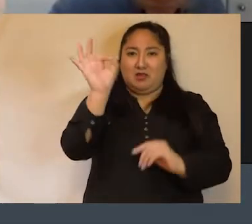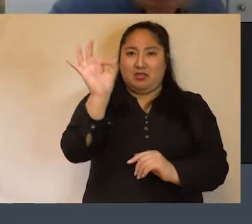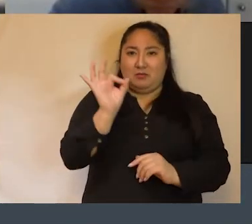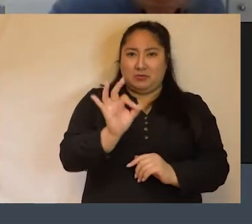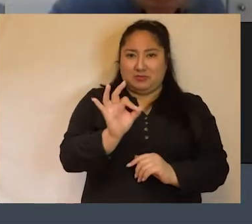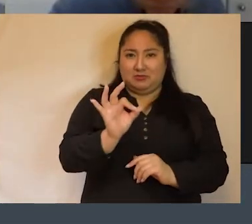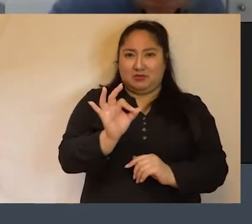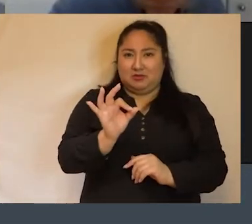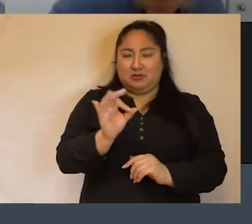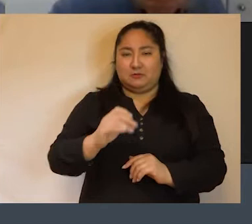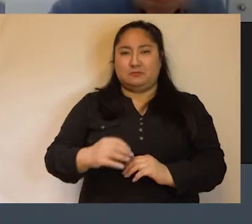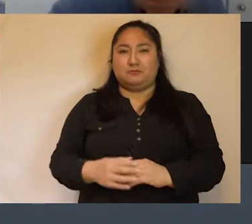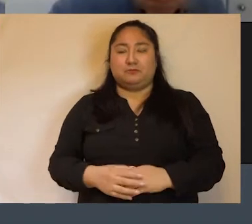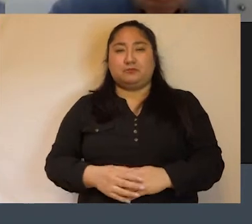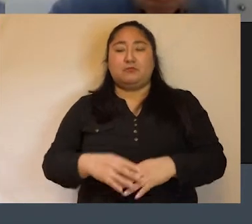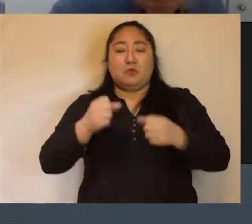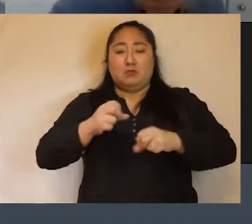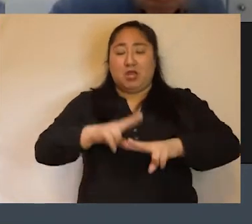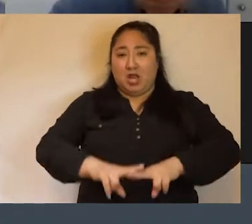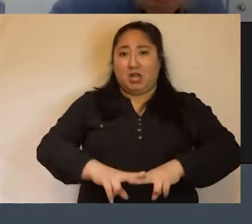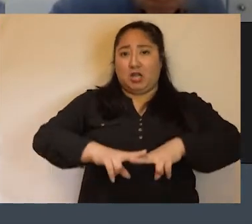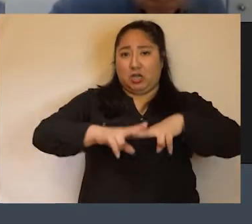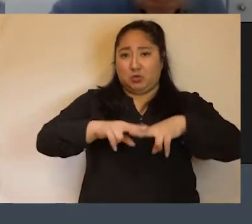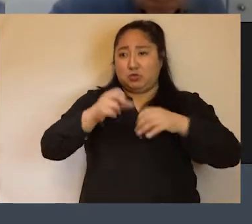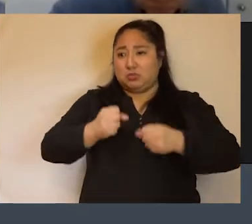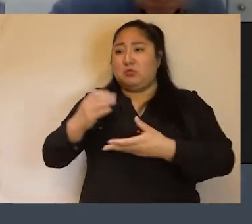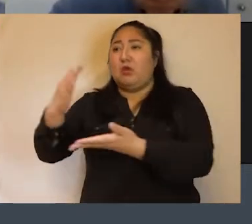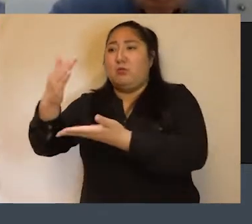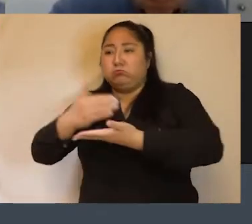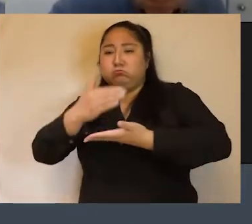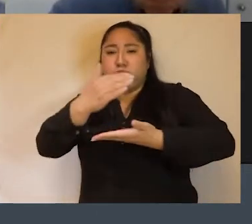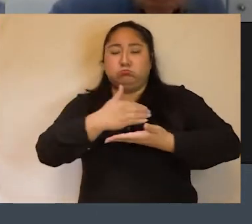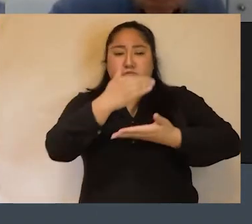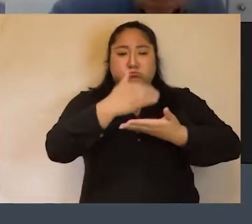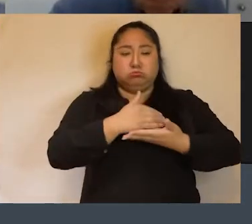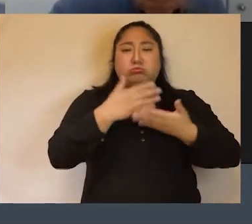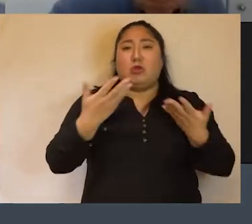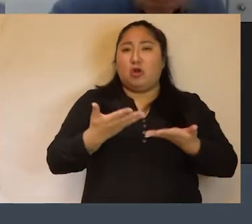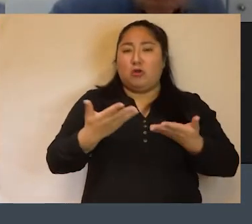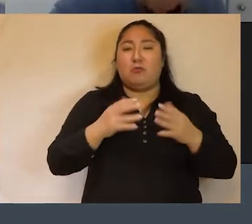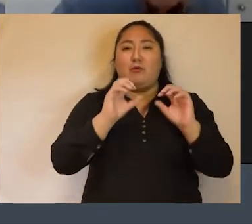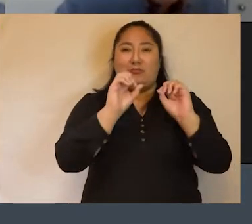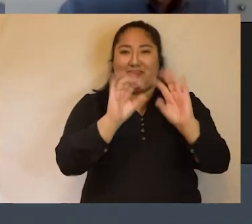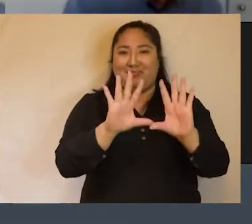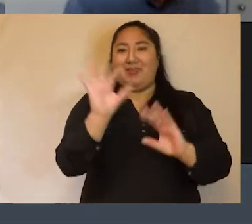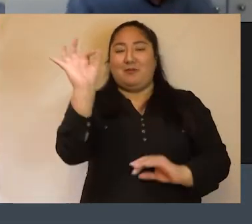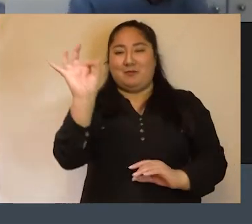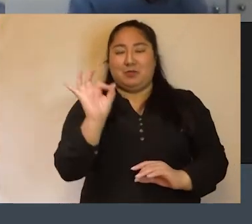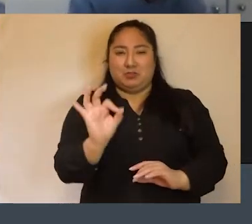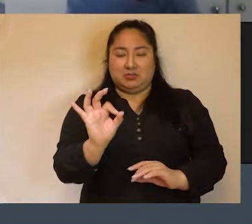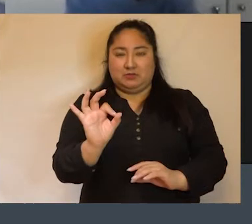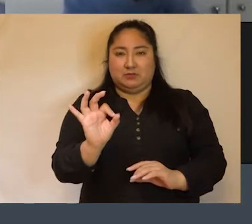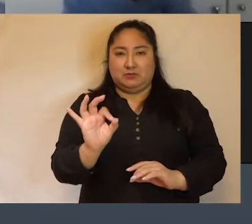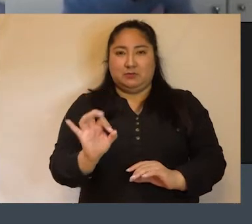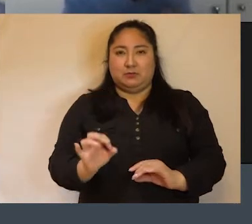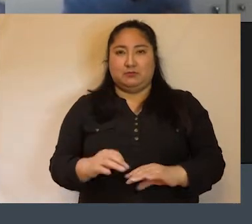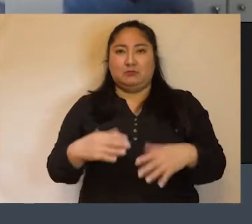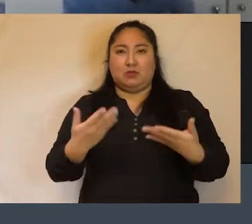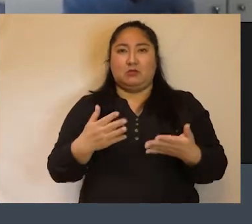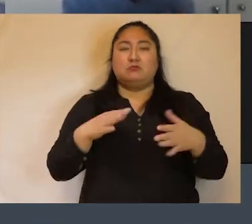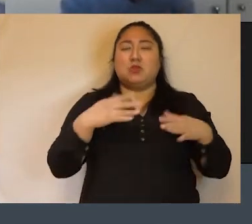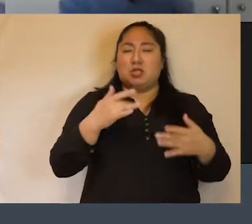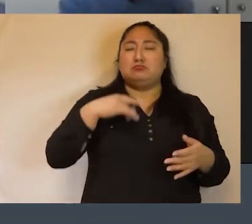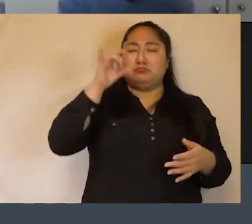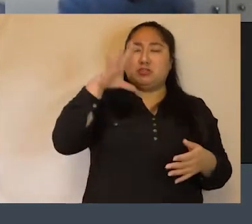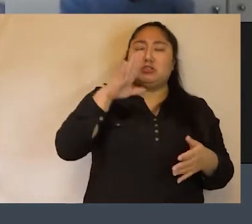límite de porcentaje y número de recursos que se puedan ir obteniendo a través del retiro del 10%. Parte